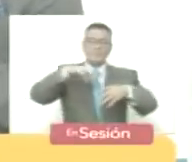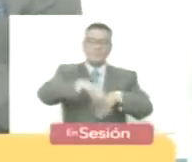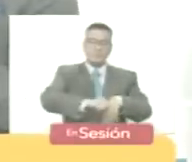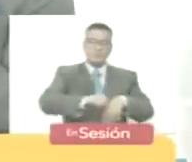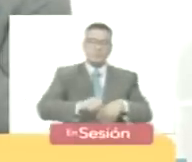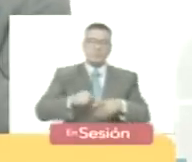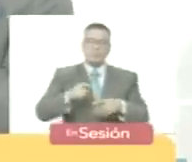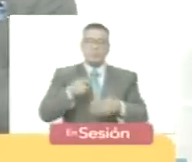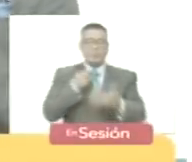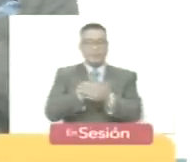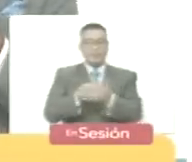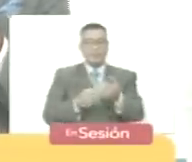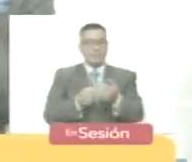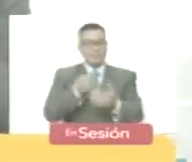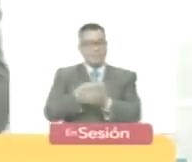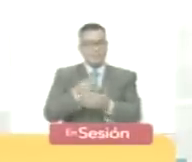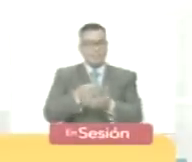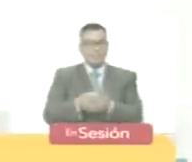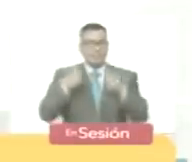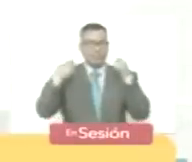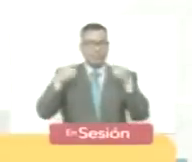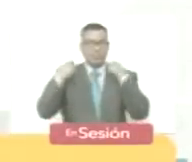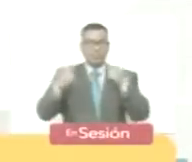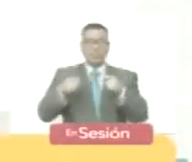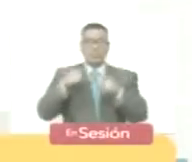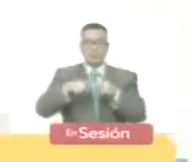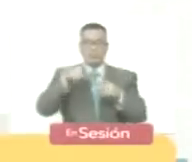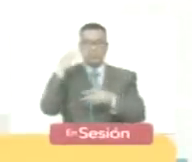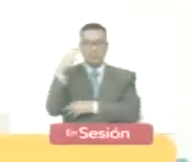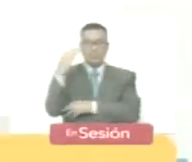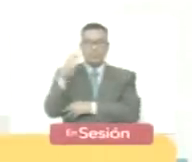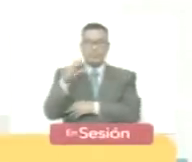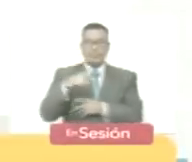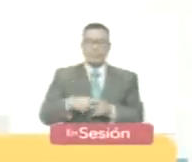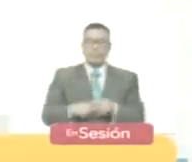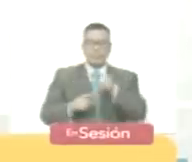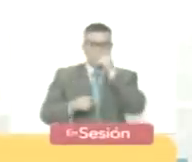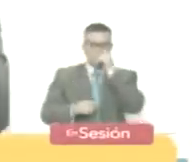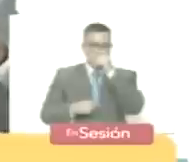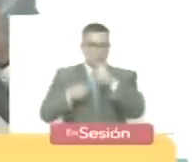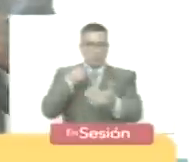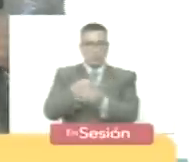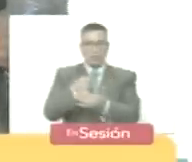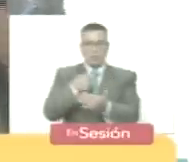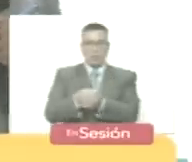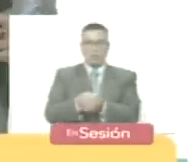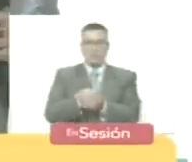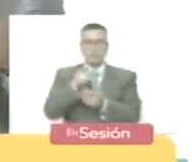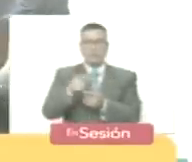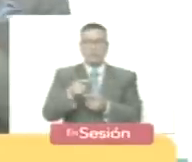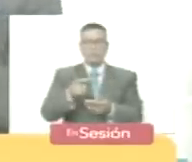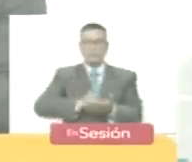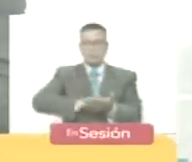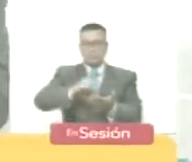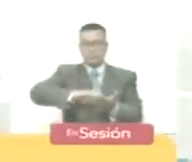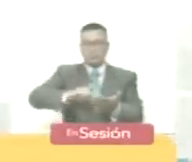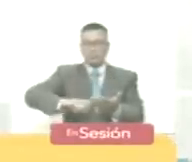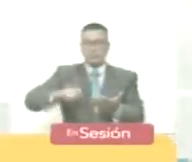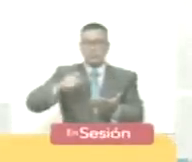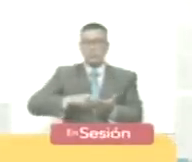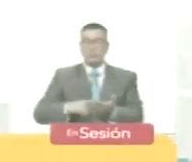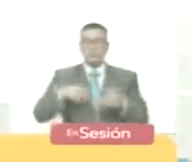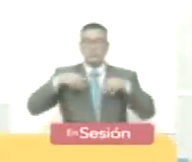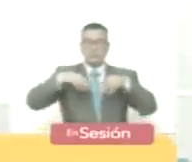que financió entrenamiento de campamentos paramilitares en Colombia, que pagó a través de un contrato la